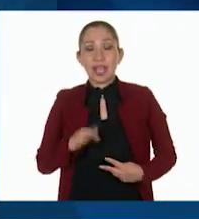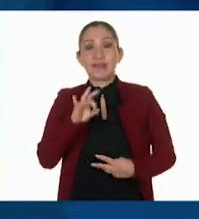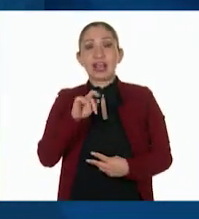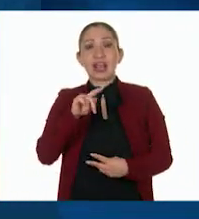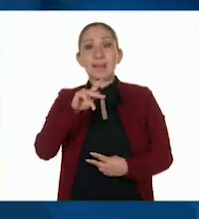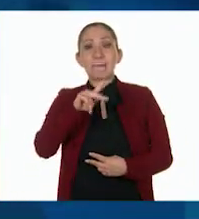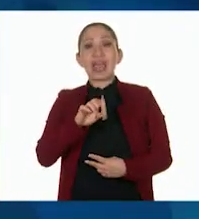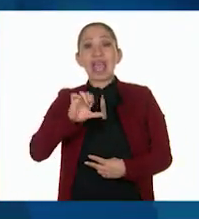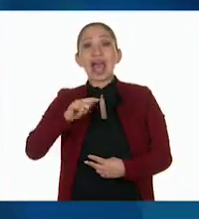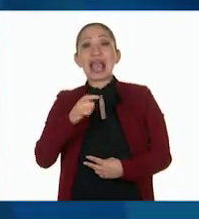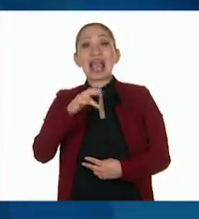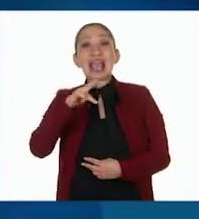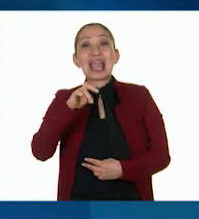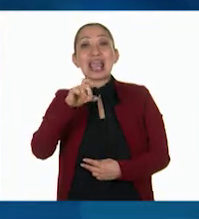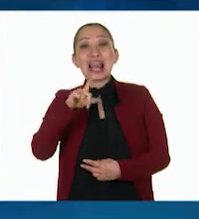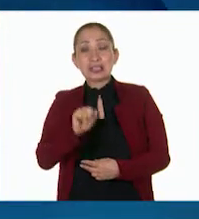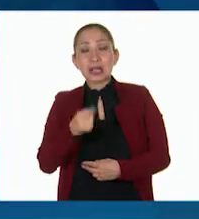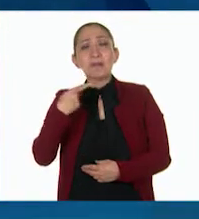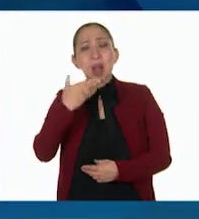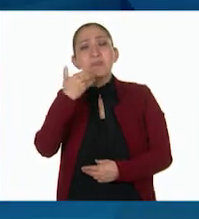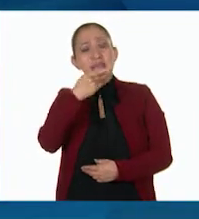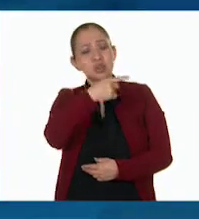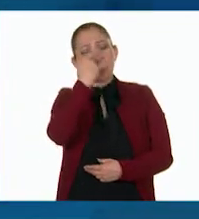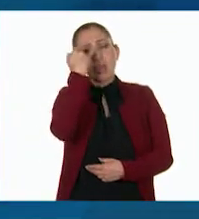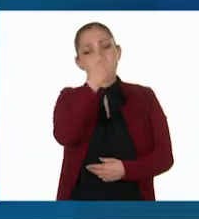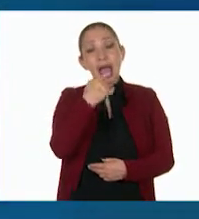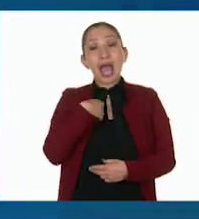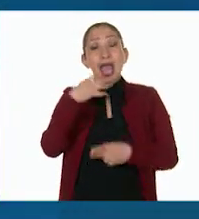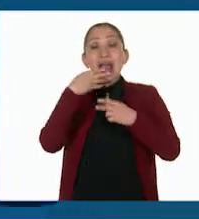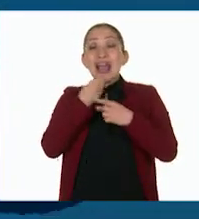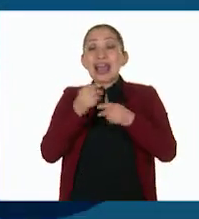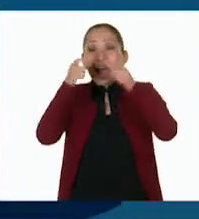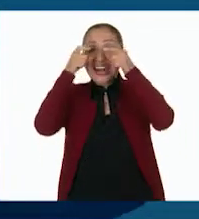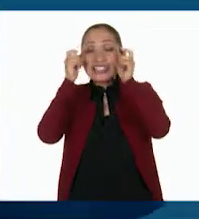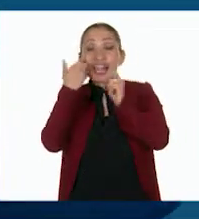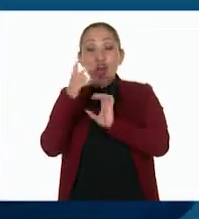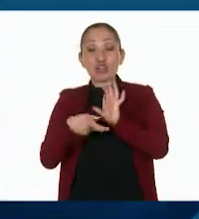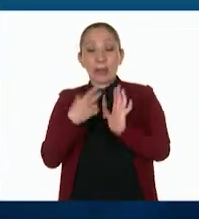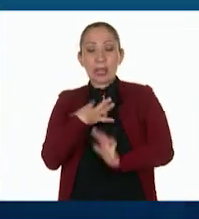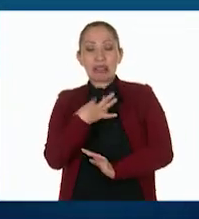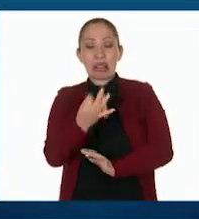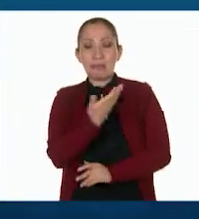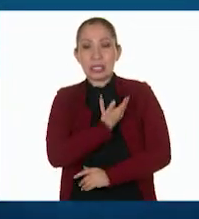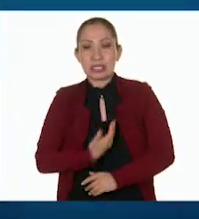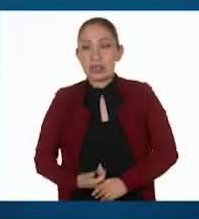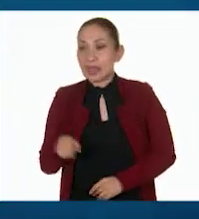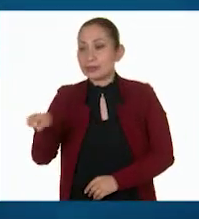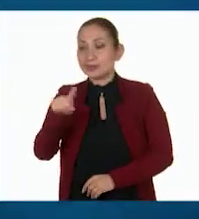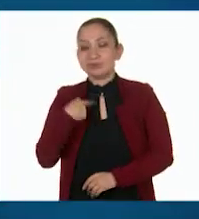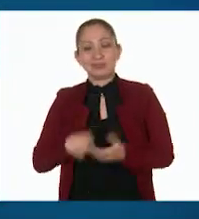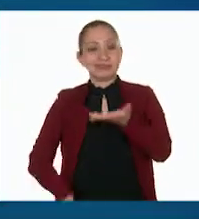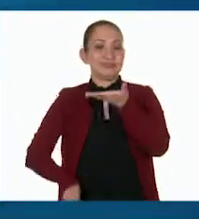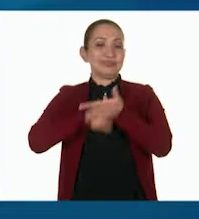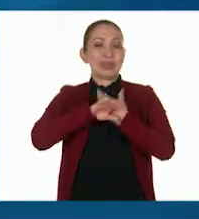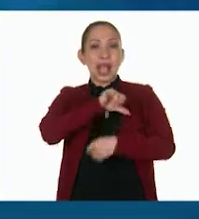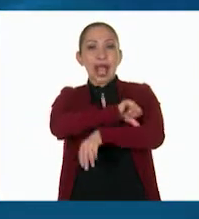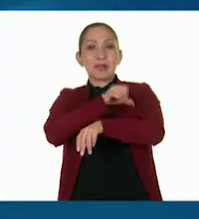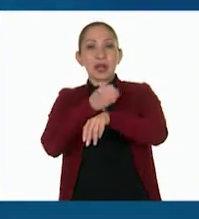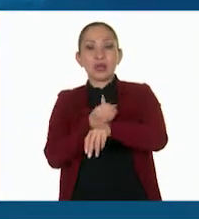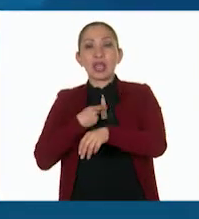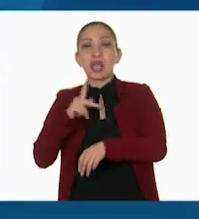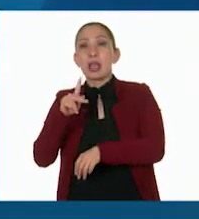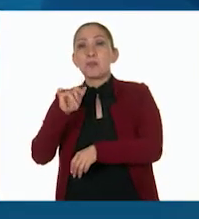Felipe Ángeles. No obstante su buen proceder, Carranza intentó reelegirse, provocando que se rebelaran Álvaro Obregón